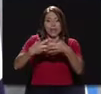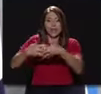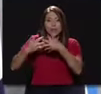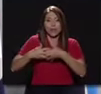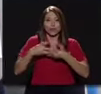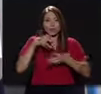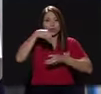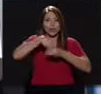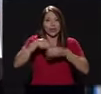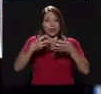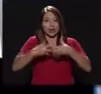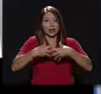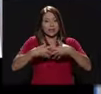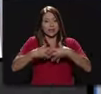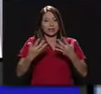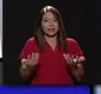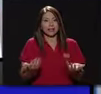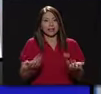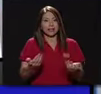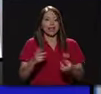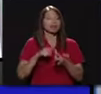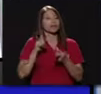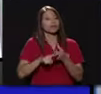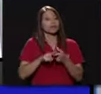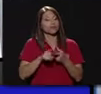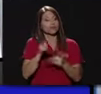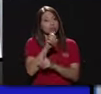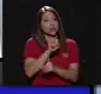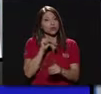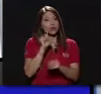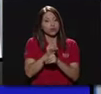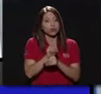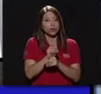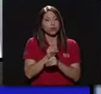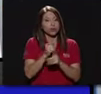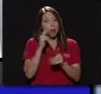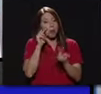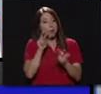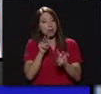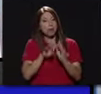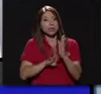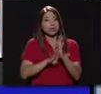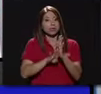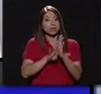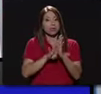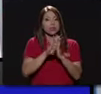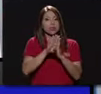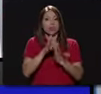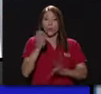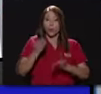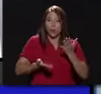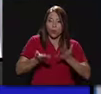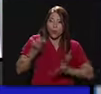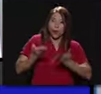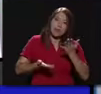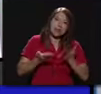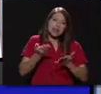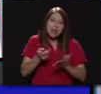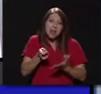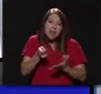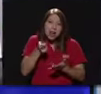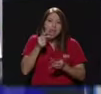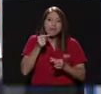tipo de cuestiones dentro de las empresas. Así que el panorama es de crecimiento,